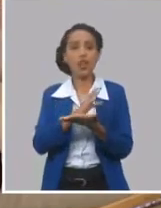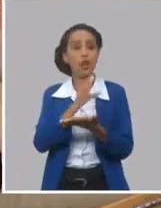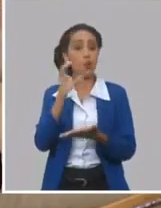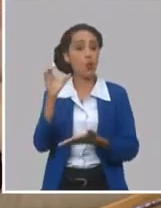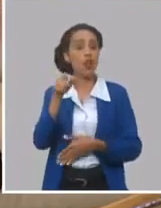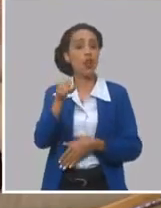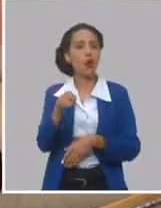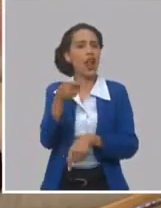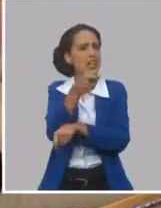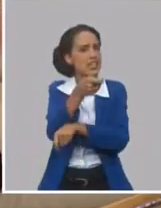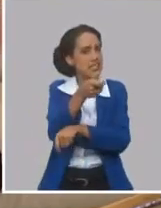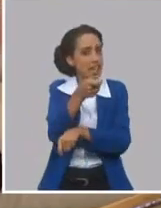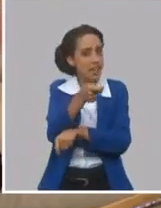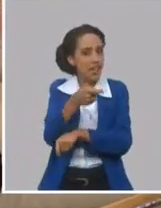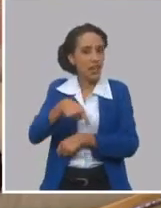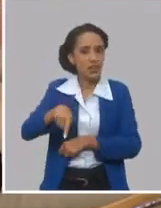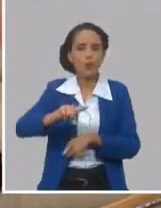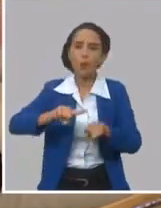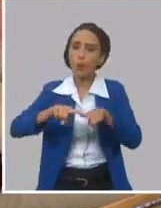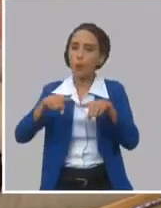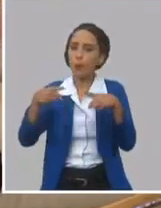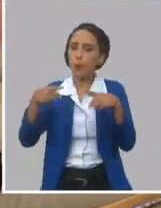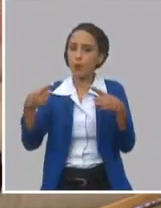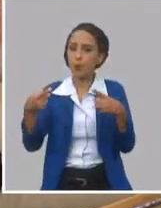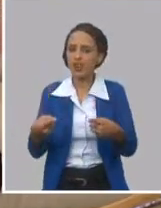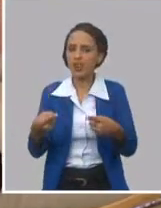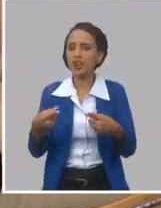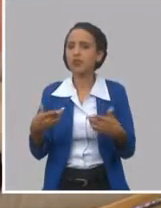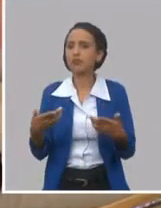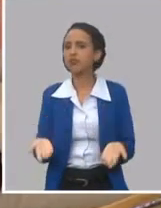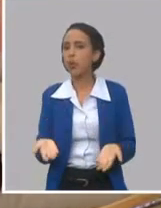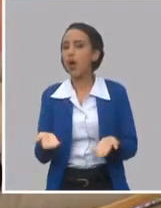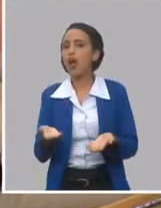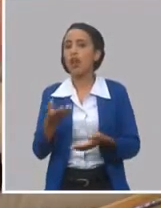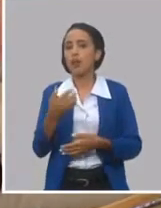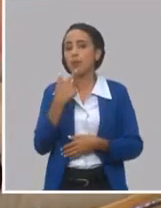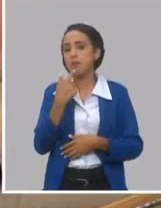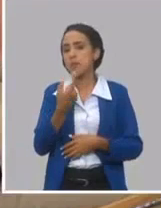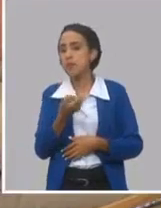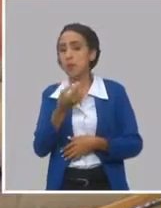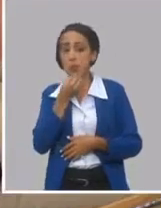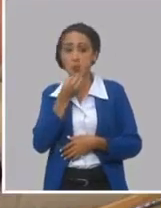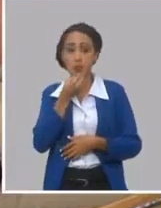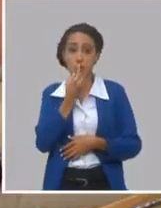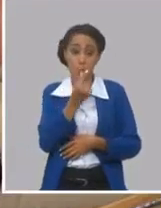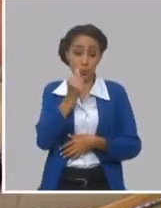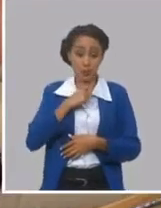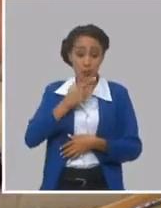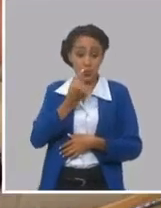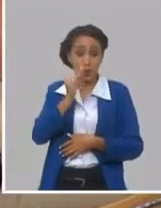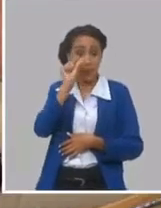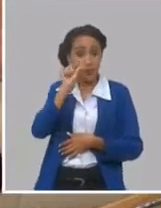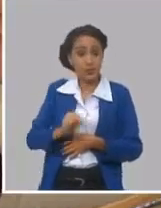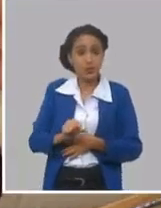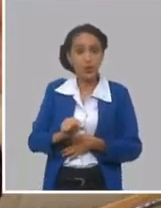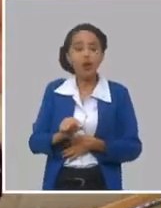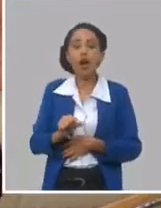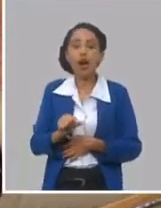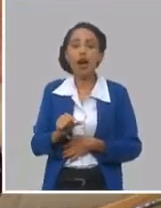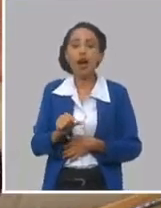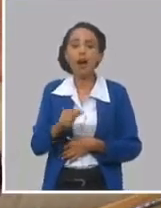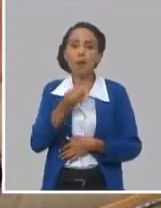escuela enseña esa jerarquía de por qué o cuáles son los resortes o los móviles por los cuales una persona